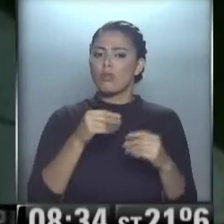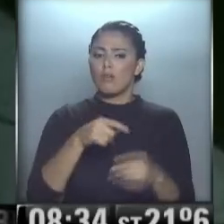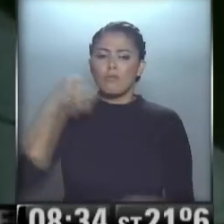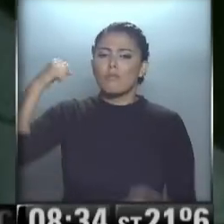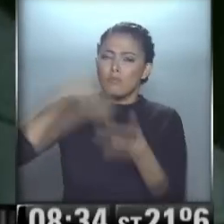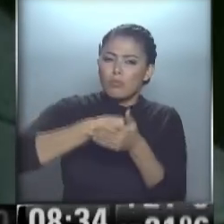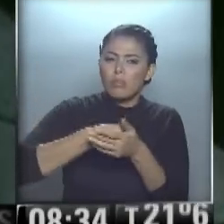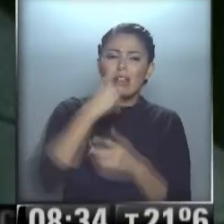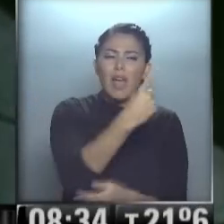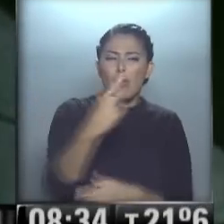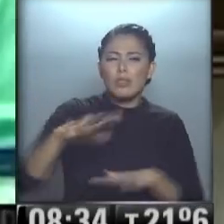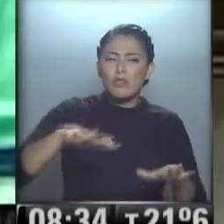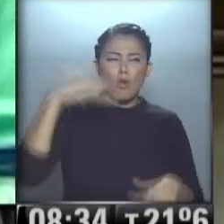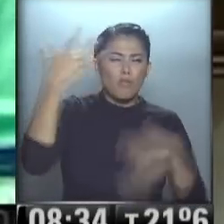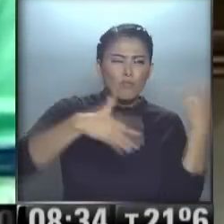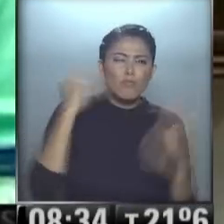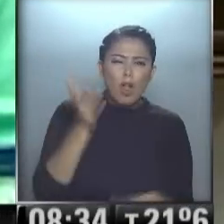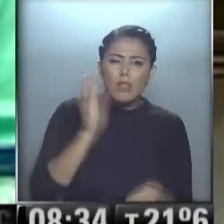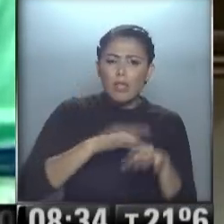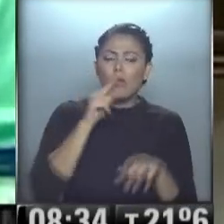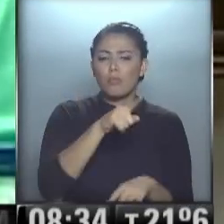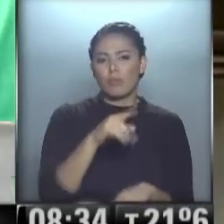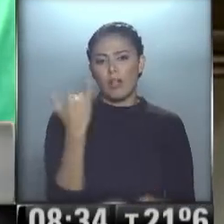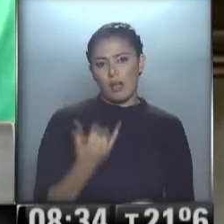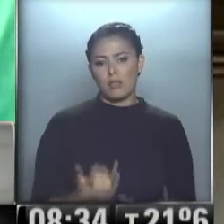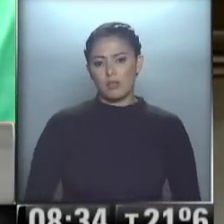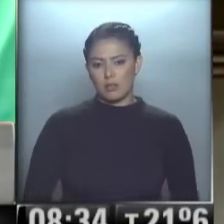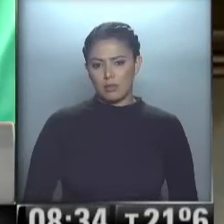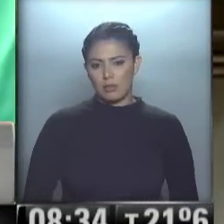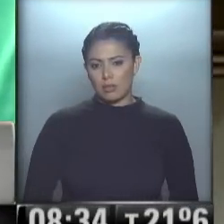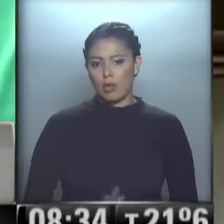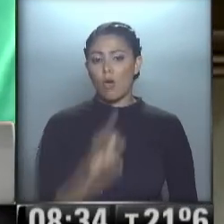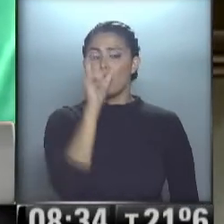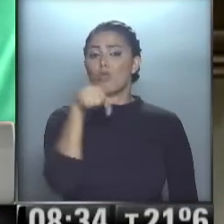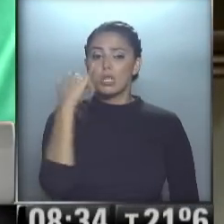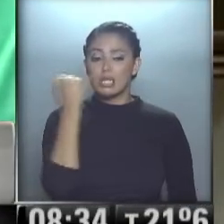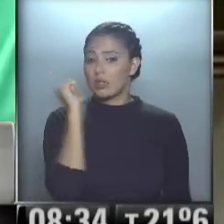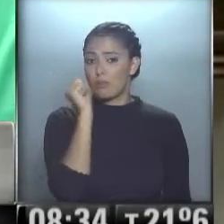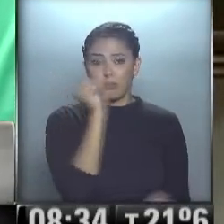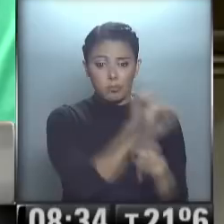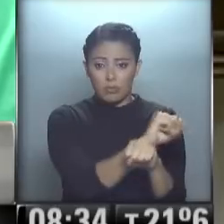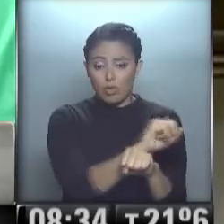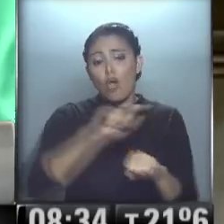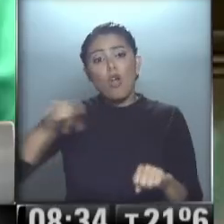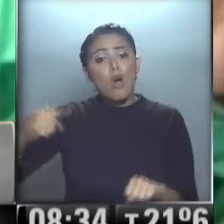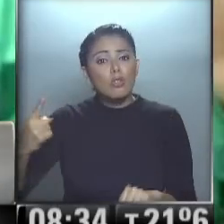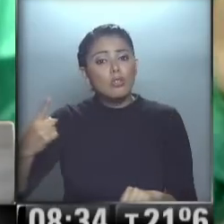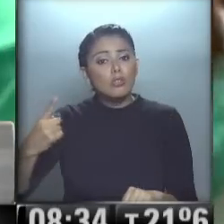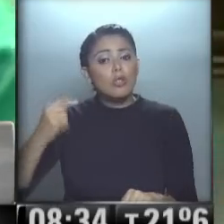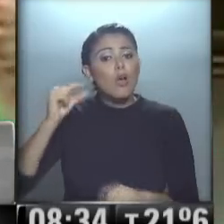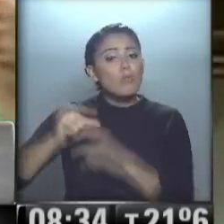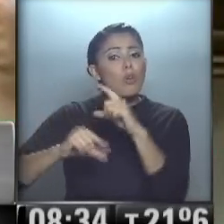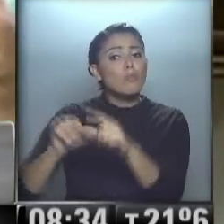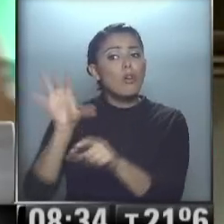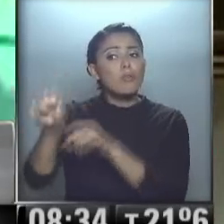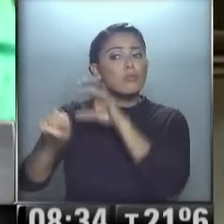cada hecho violento que sucede en este país, tiene responsables. Uno de ellos está preso. Los demás irán uno